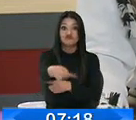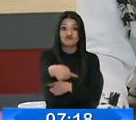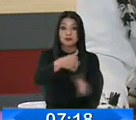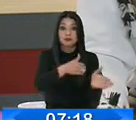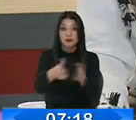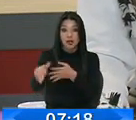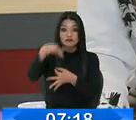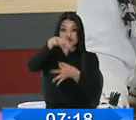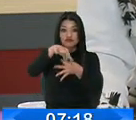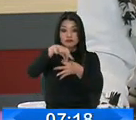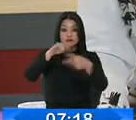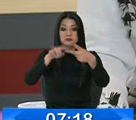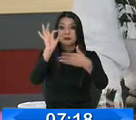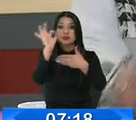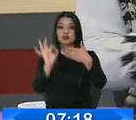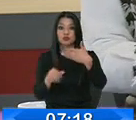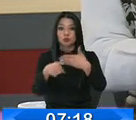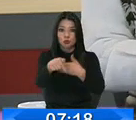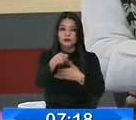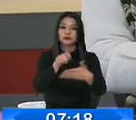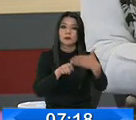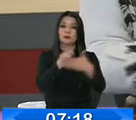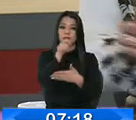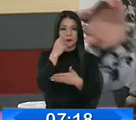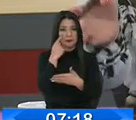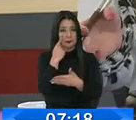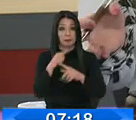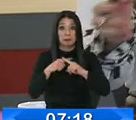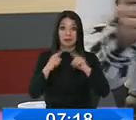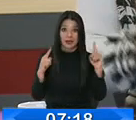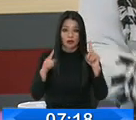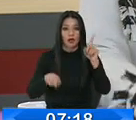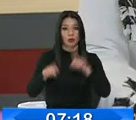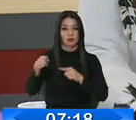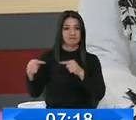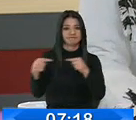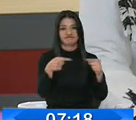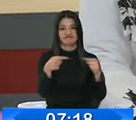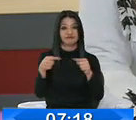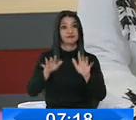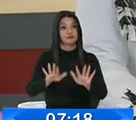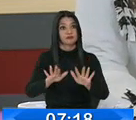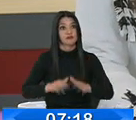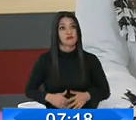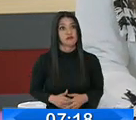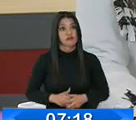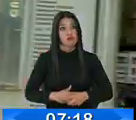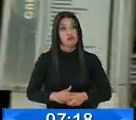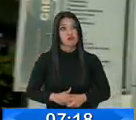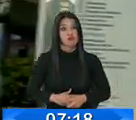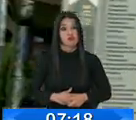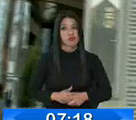el presupuesto para el proceso. Esto en medio de diferencias dentro del organismo.